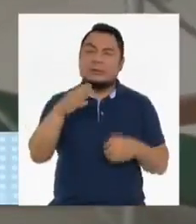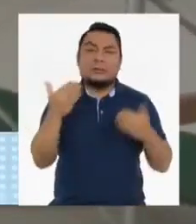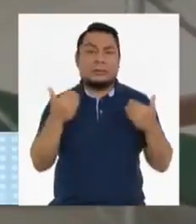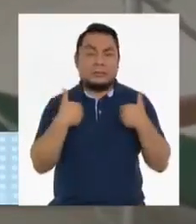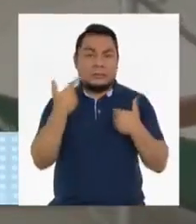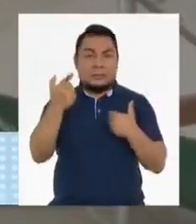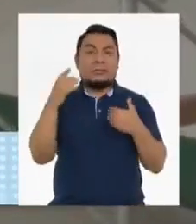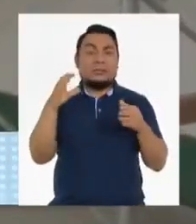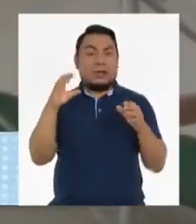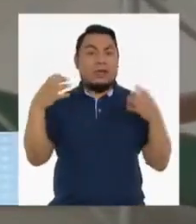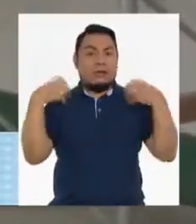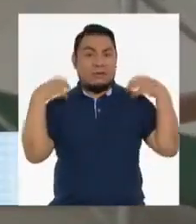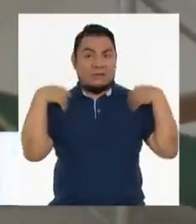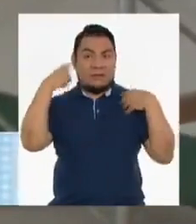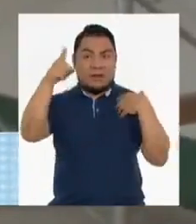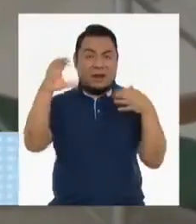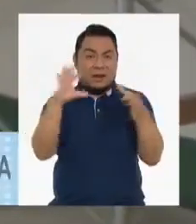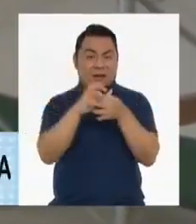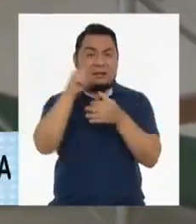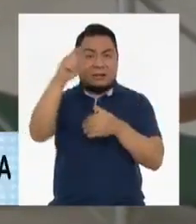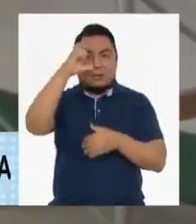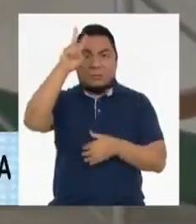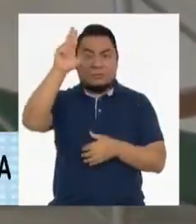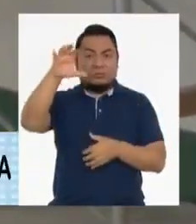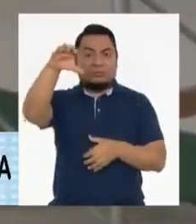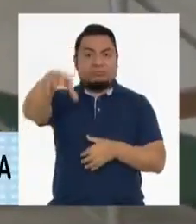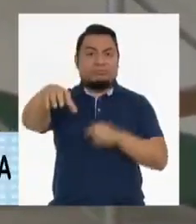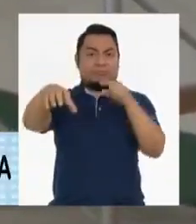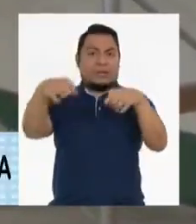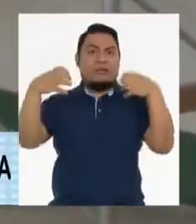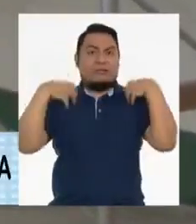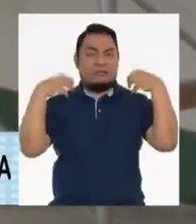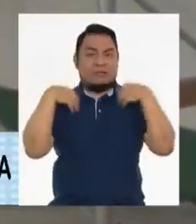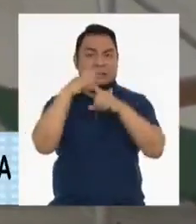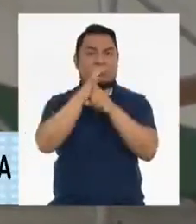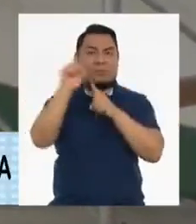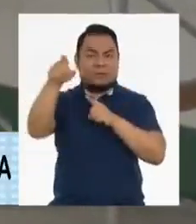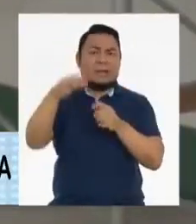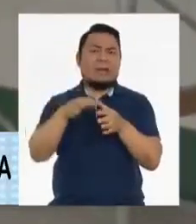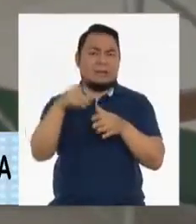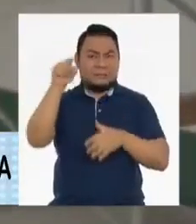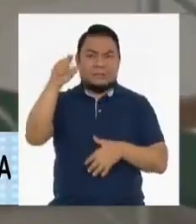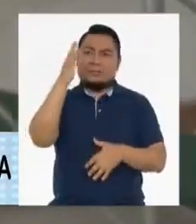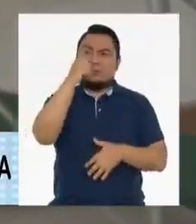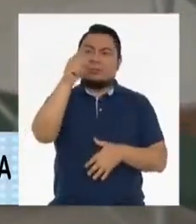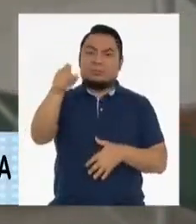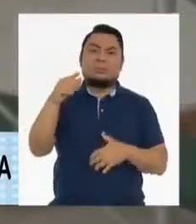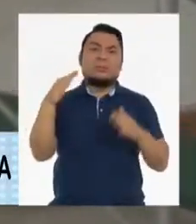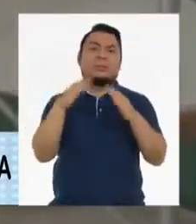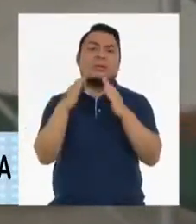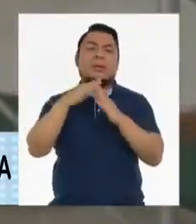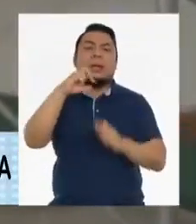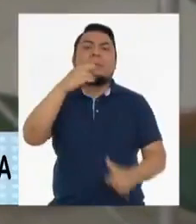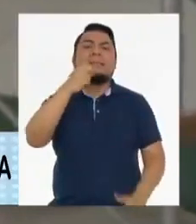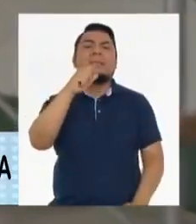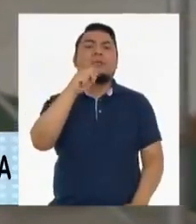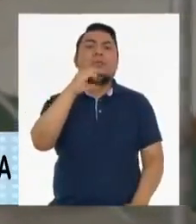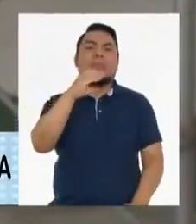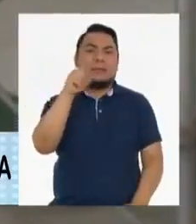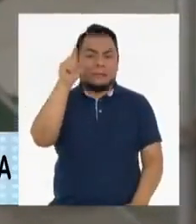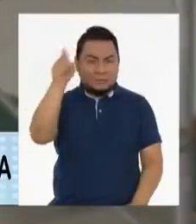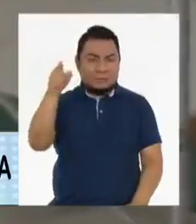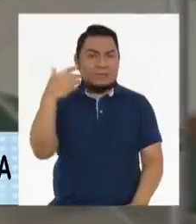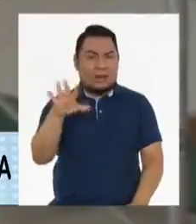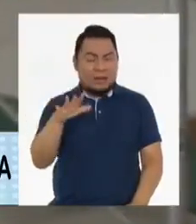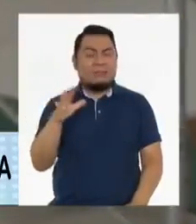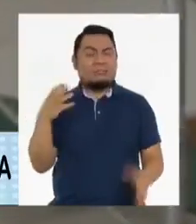tenemos una sede, de hecho, en el Ministerio de Cultura, en el Cusco, la dirección desconcentrada, que es además una casa hermosa, la casa de Pachacute, como le llaman,